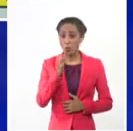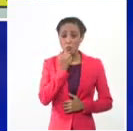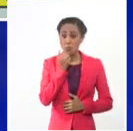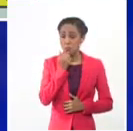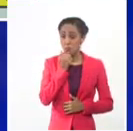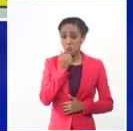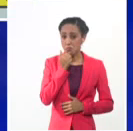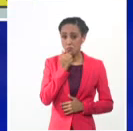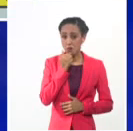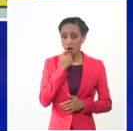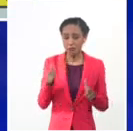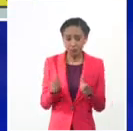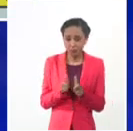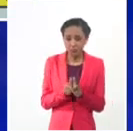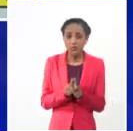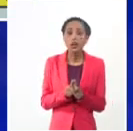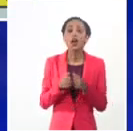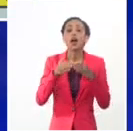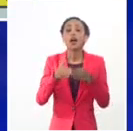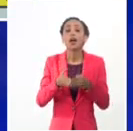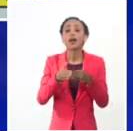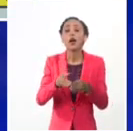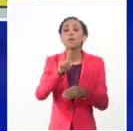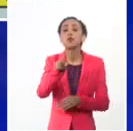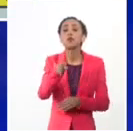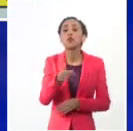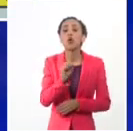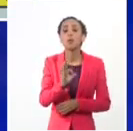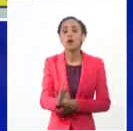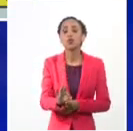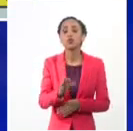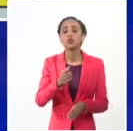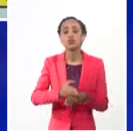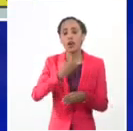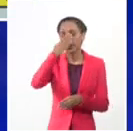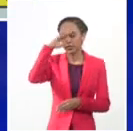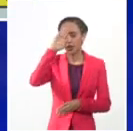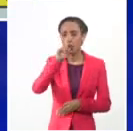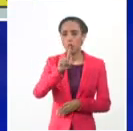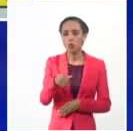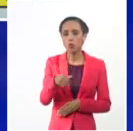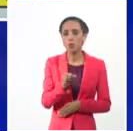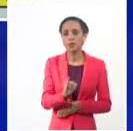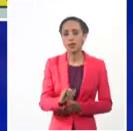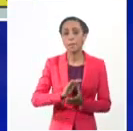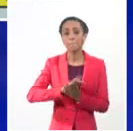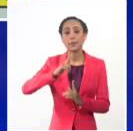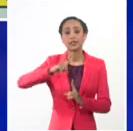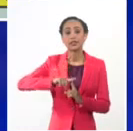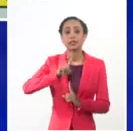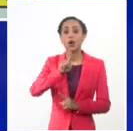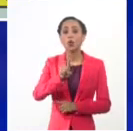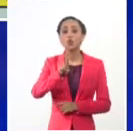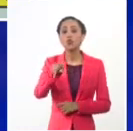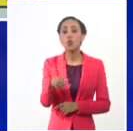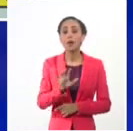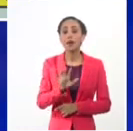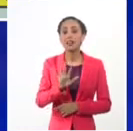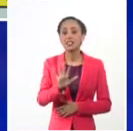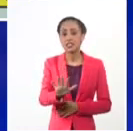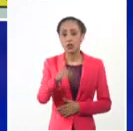Granma 1,8, Santiago 1,6, Matanzas 1,5,